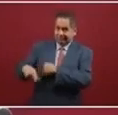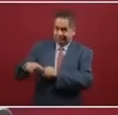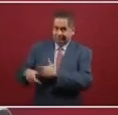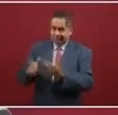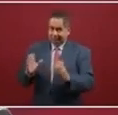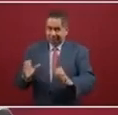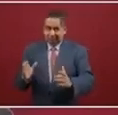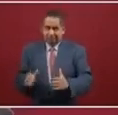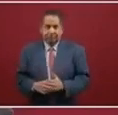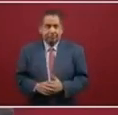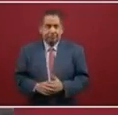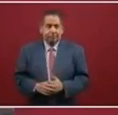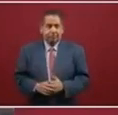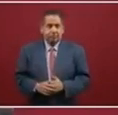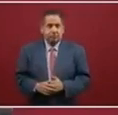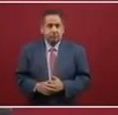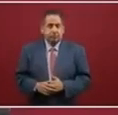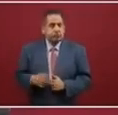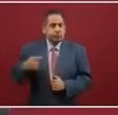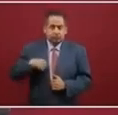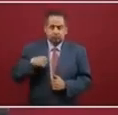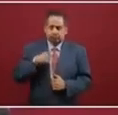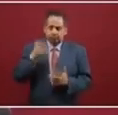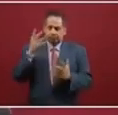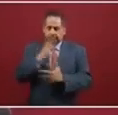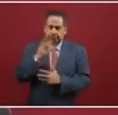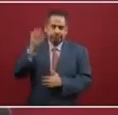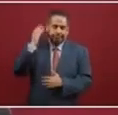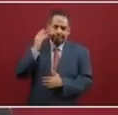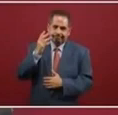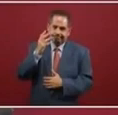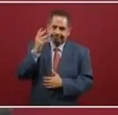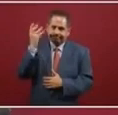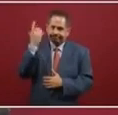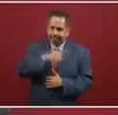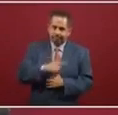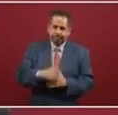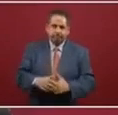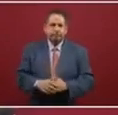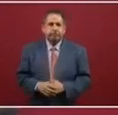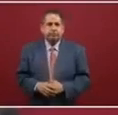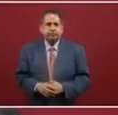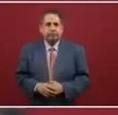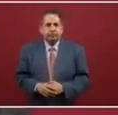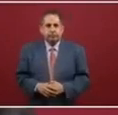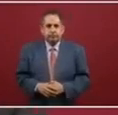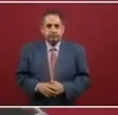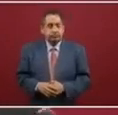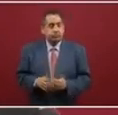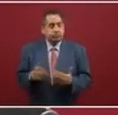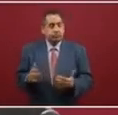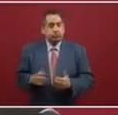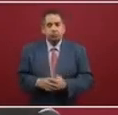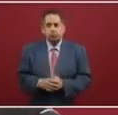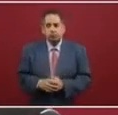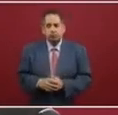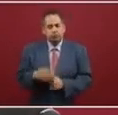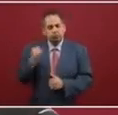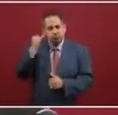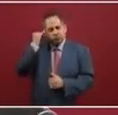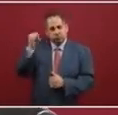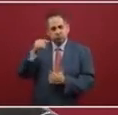personas también. Hemos tenido experiencias espantosas en el pasado. Entonces, no está en una